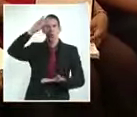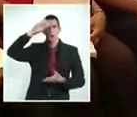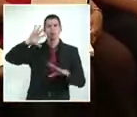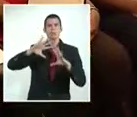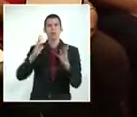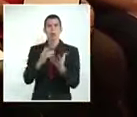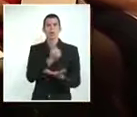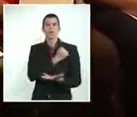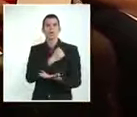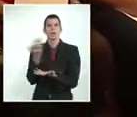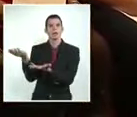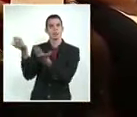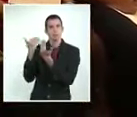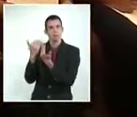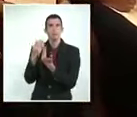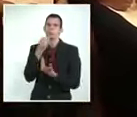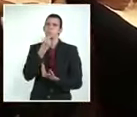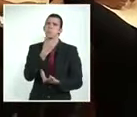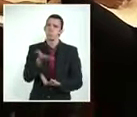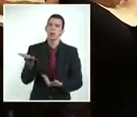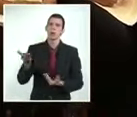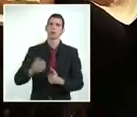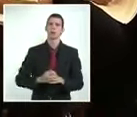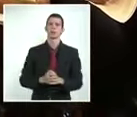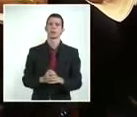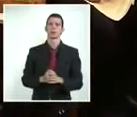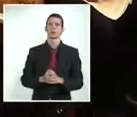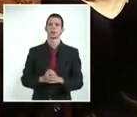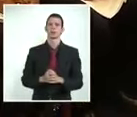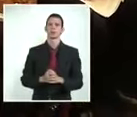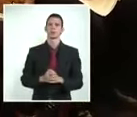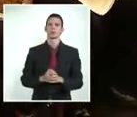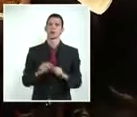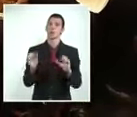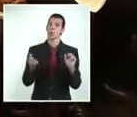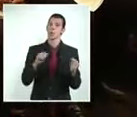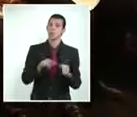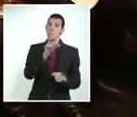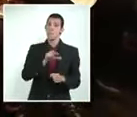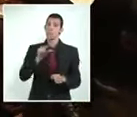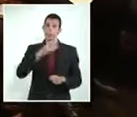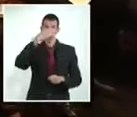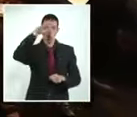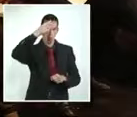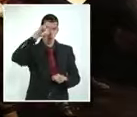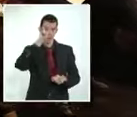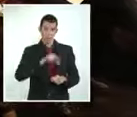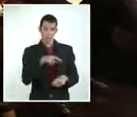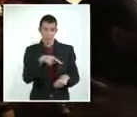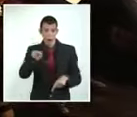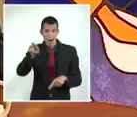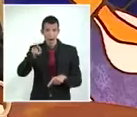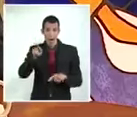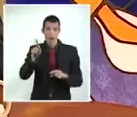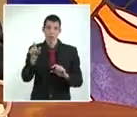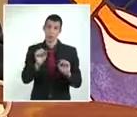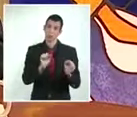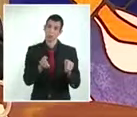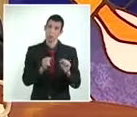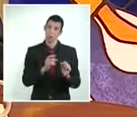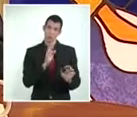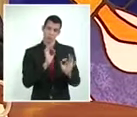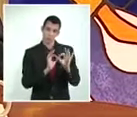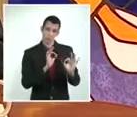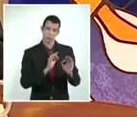este momento la salida de los cubanos al exterior para cuidar de su salud y la de su familia. Solo se darán